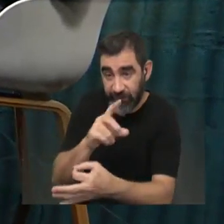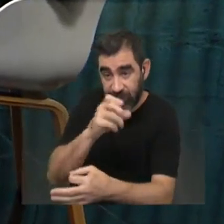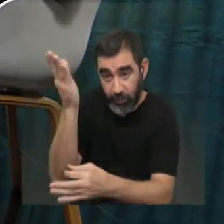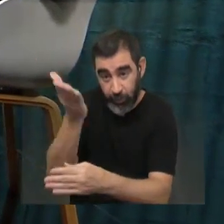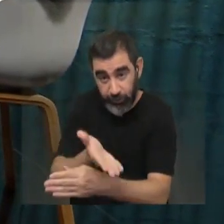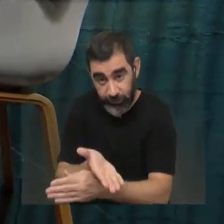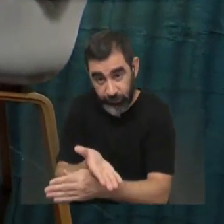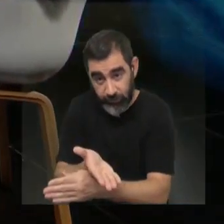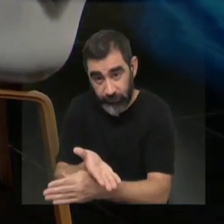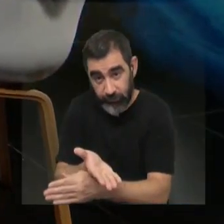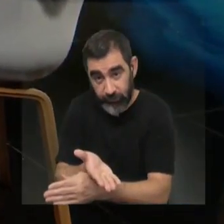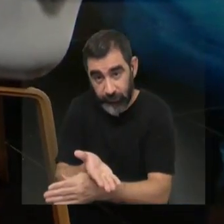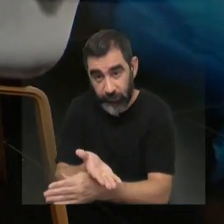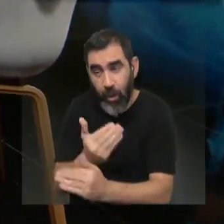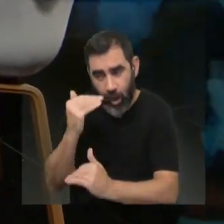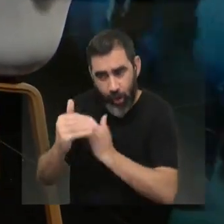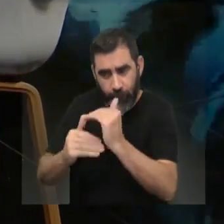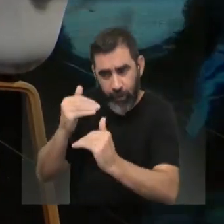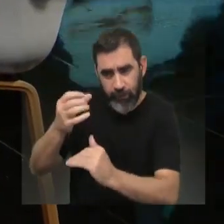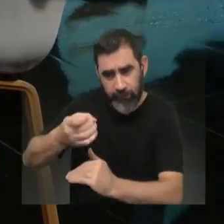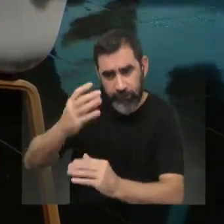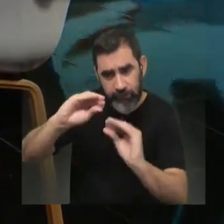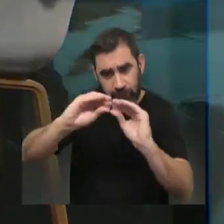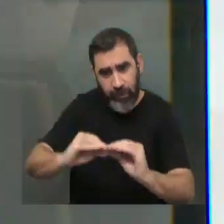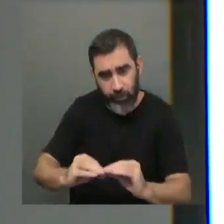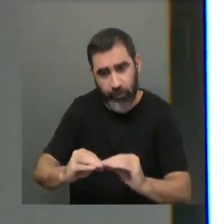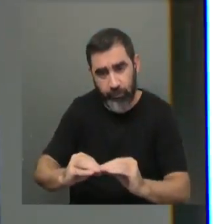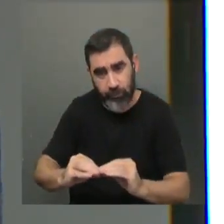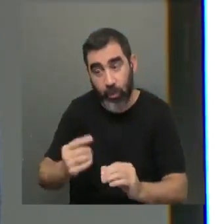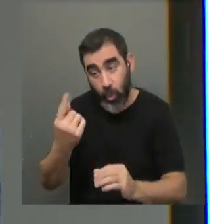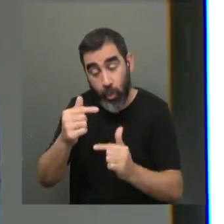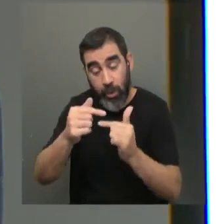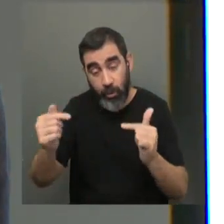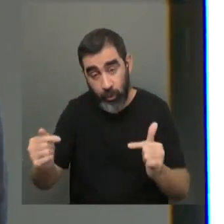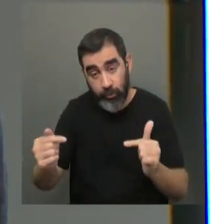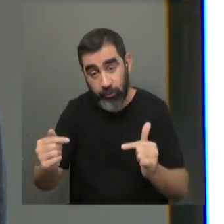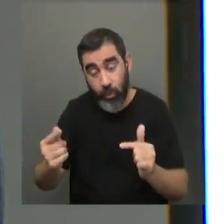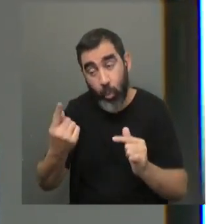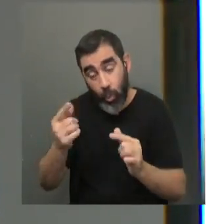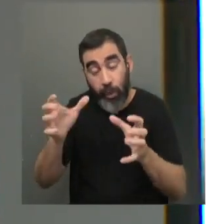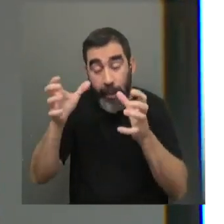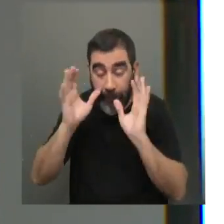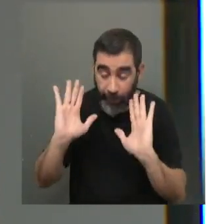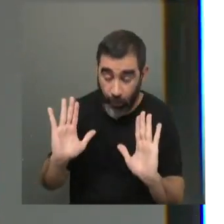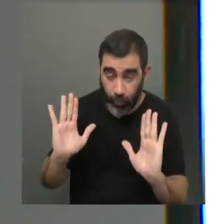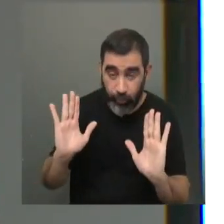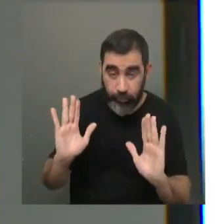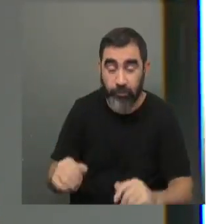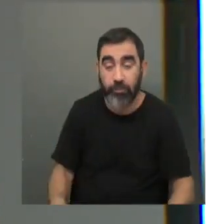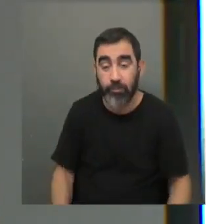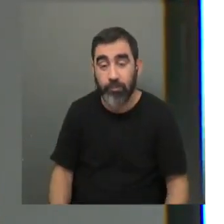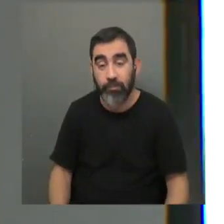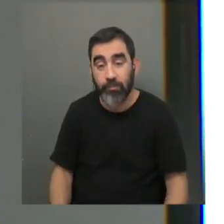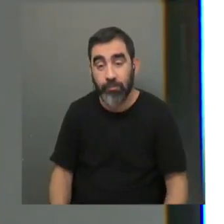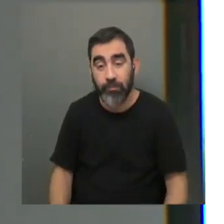bien, son muy avanzados esos conceptos matemáticos. Y una de las cosas, uno de los riesgos es